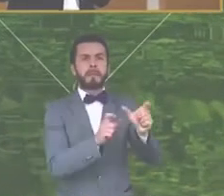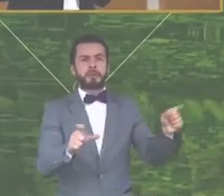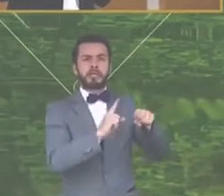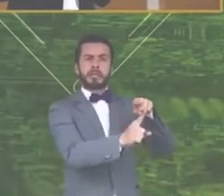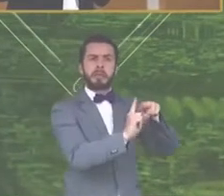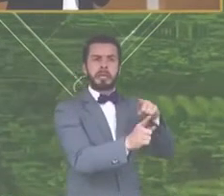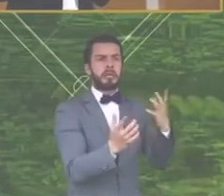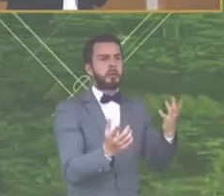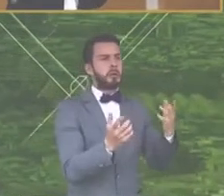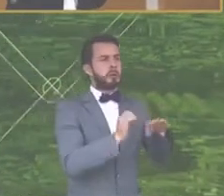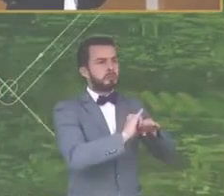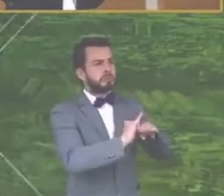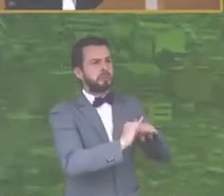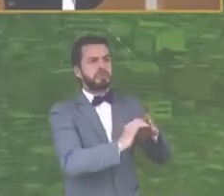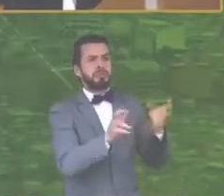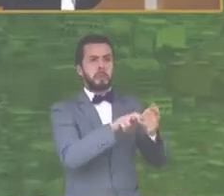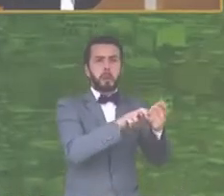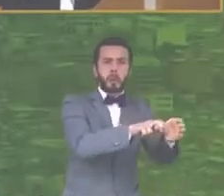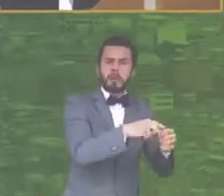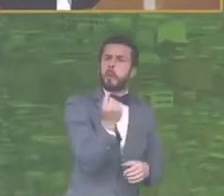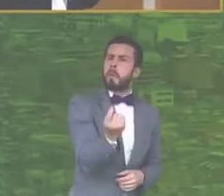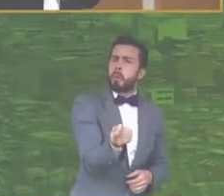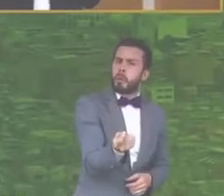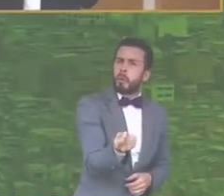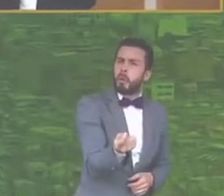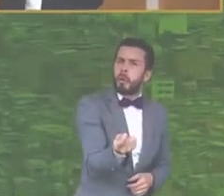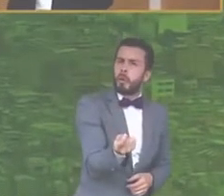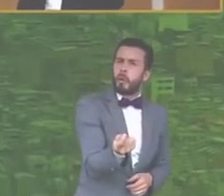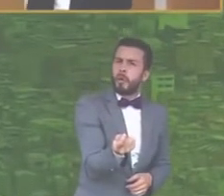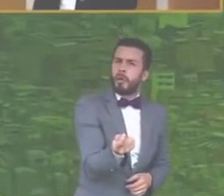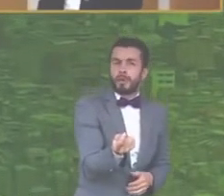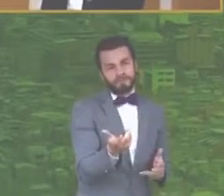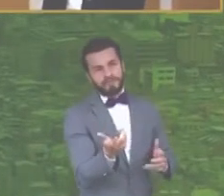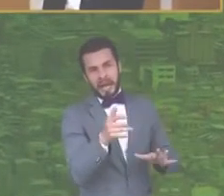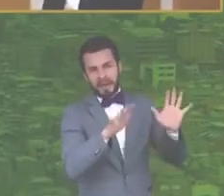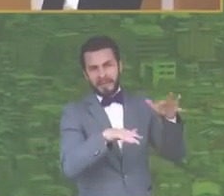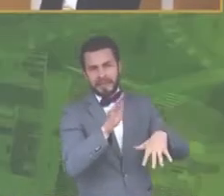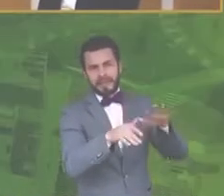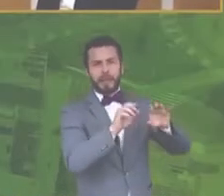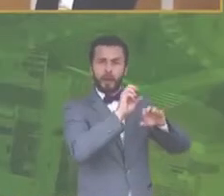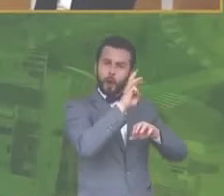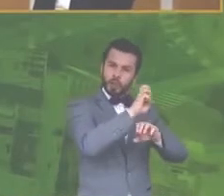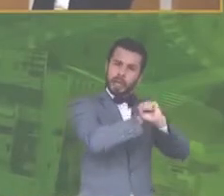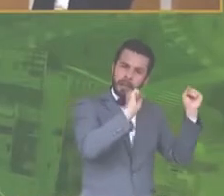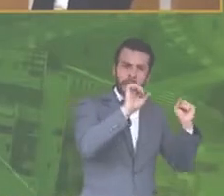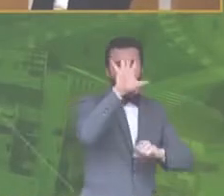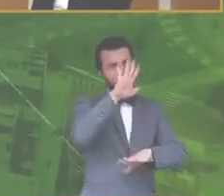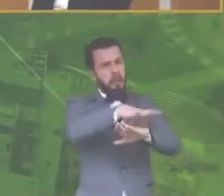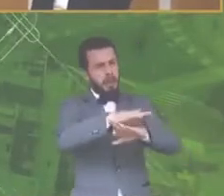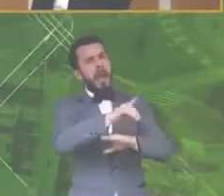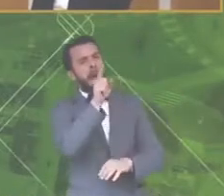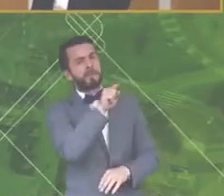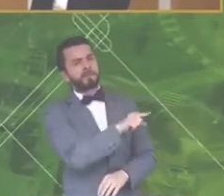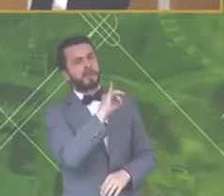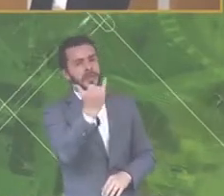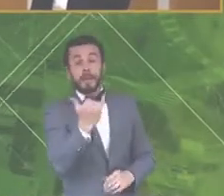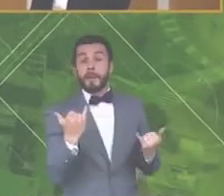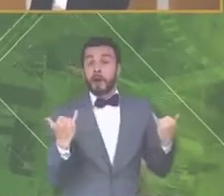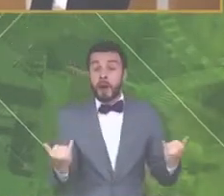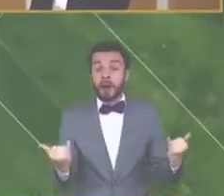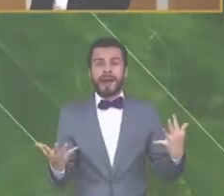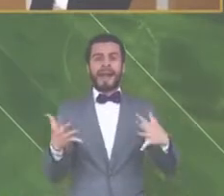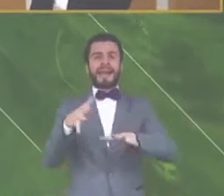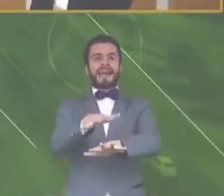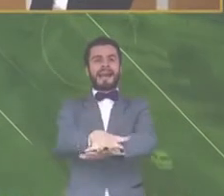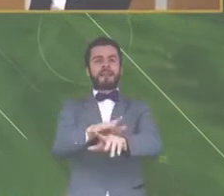quiere demoler la ciudad cuando uno oye los discursos de la alcaldesa y en esto si no hay interpretación no hay necesidad de preguntarle